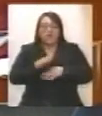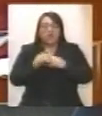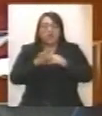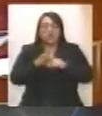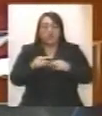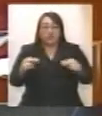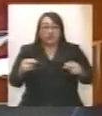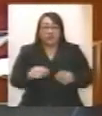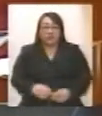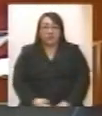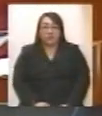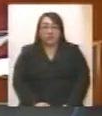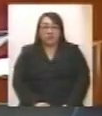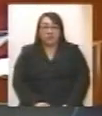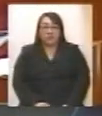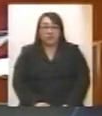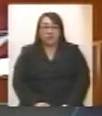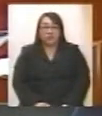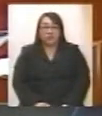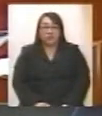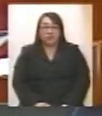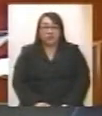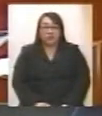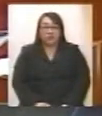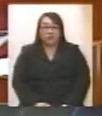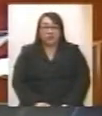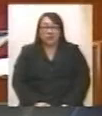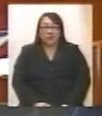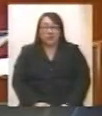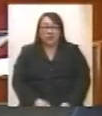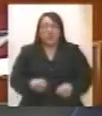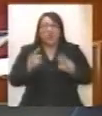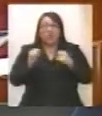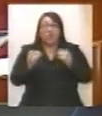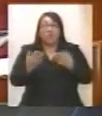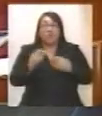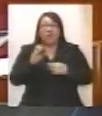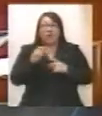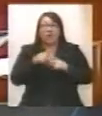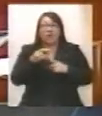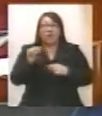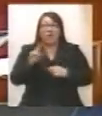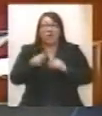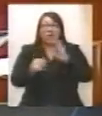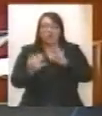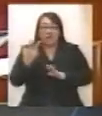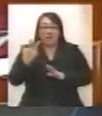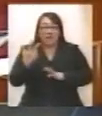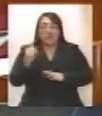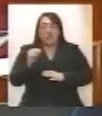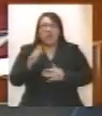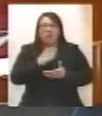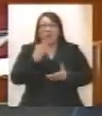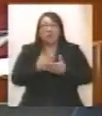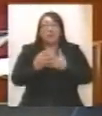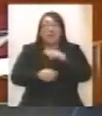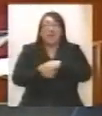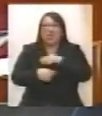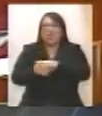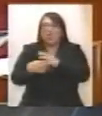niveles. Según informó la Contraloría General de la República, en el 2013, el lastre de la